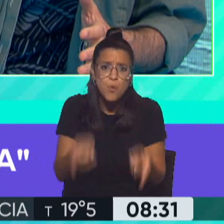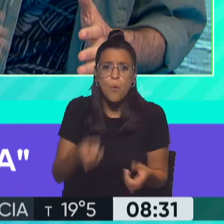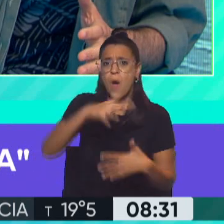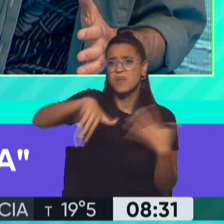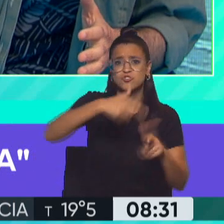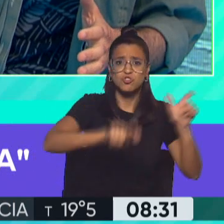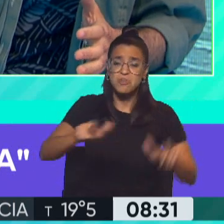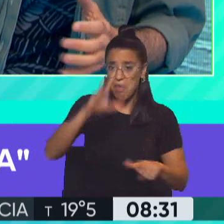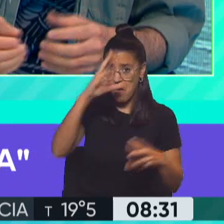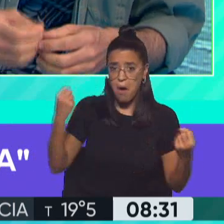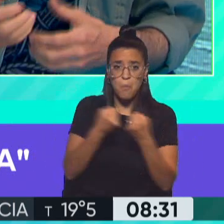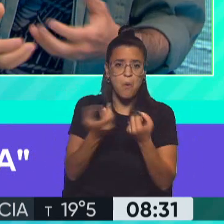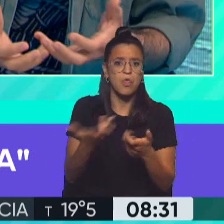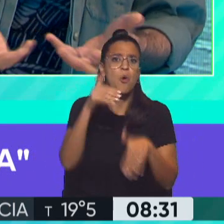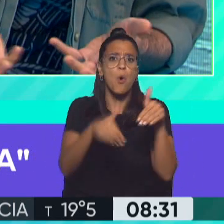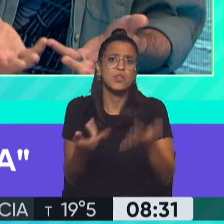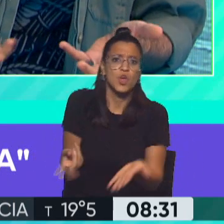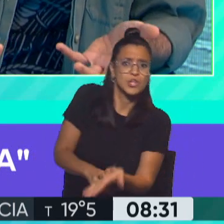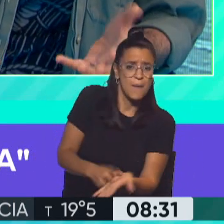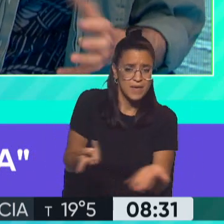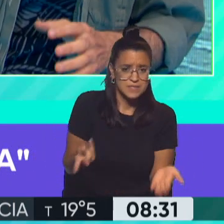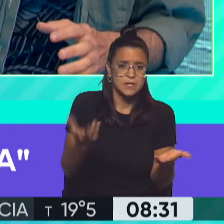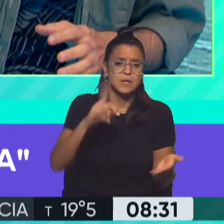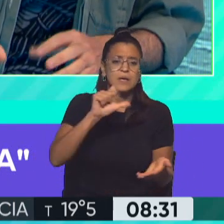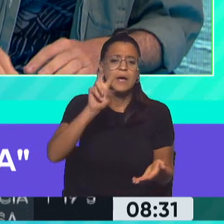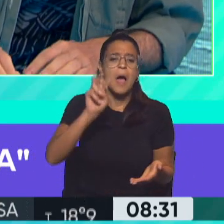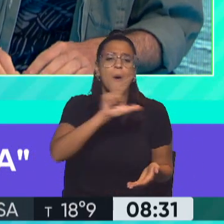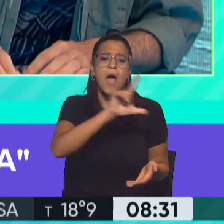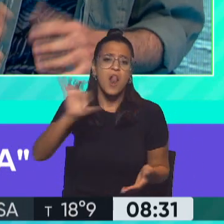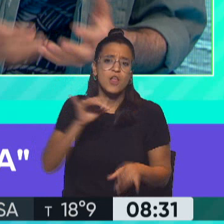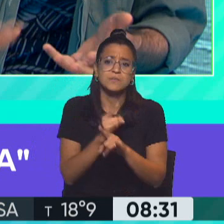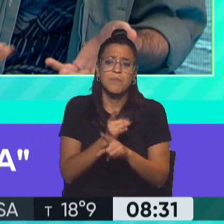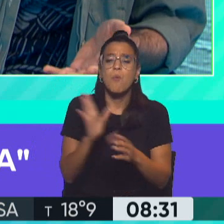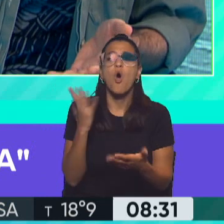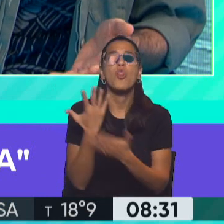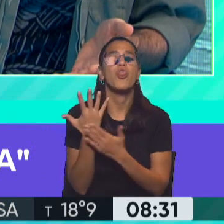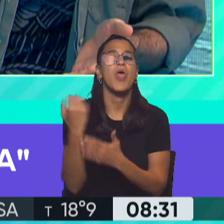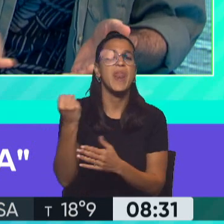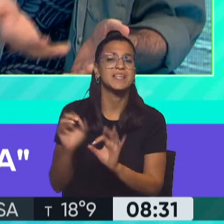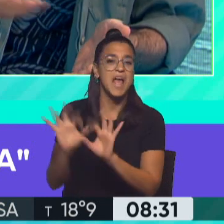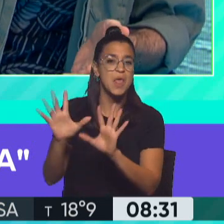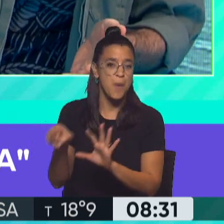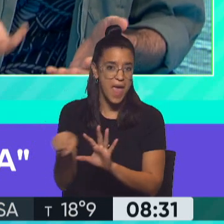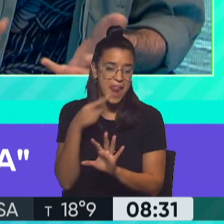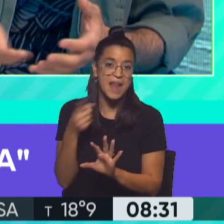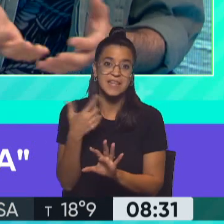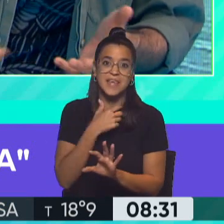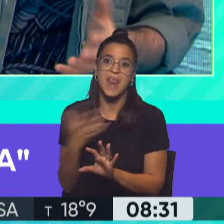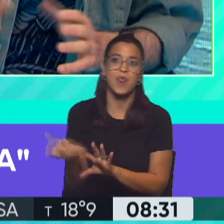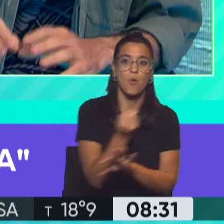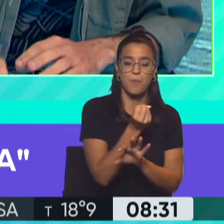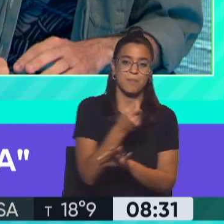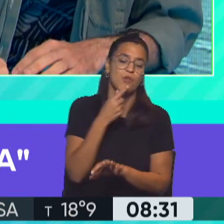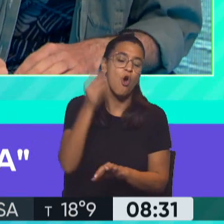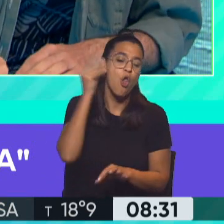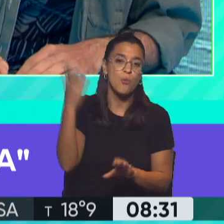sociales, sino ratificación electoral. Entonces Cavallo siempre va a ser un mito para la derecha liberal y siempre lo van a querer recuperar, tratando de olvidarse lo